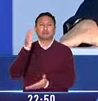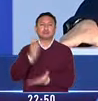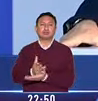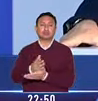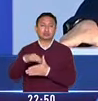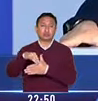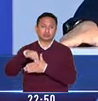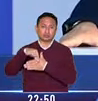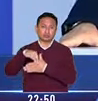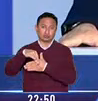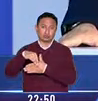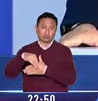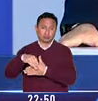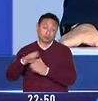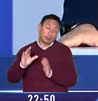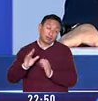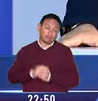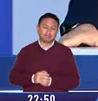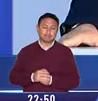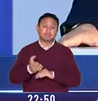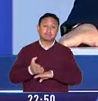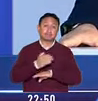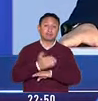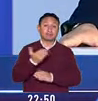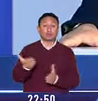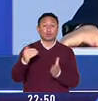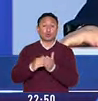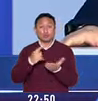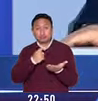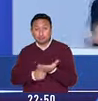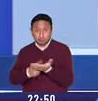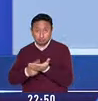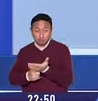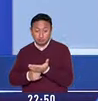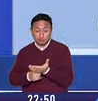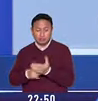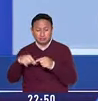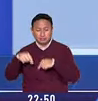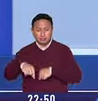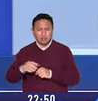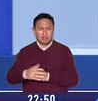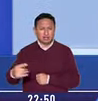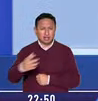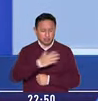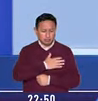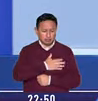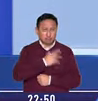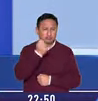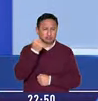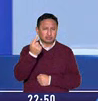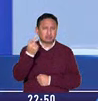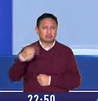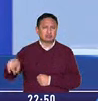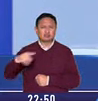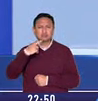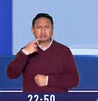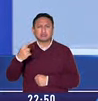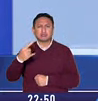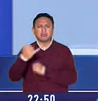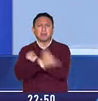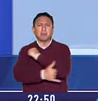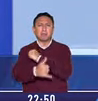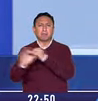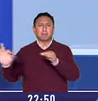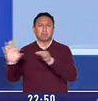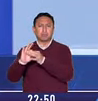su participación. Pero antes de volver a debatir esta cuestión, deberíamos entender por nosotros mismos qué reclaman países de la Alianza